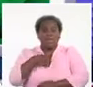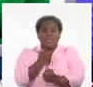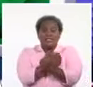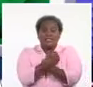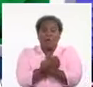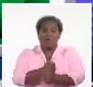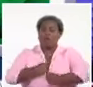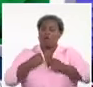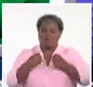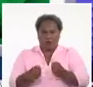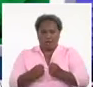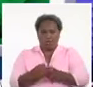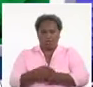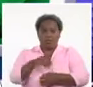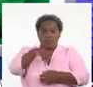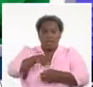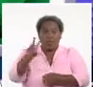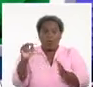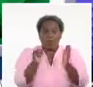estos 2.286,